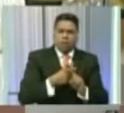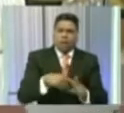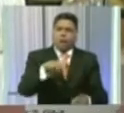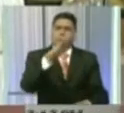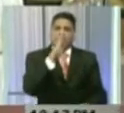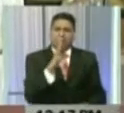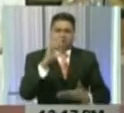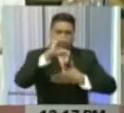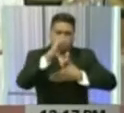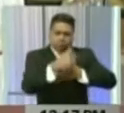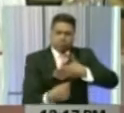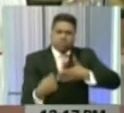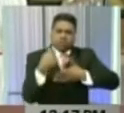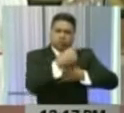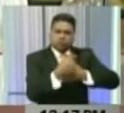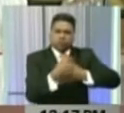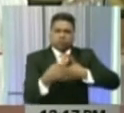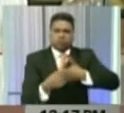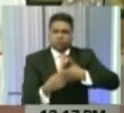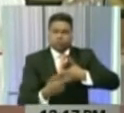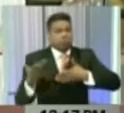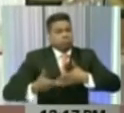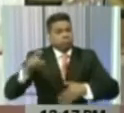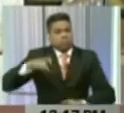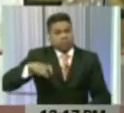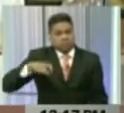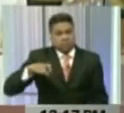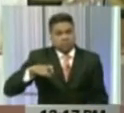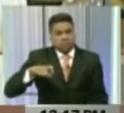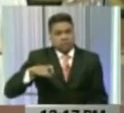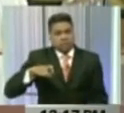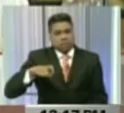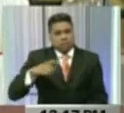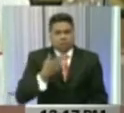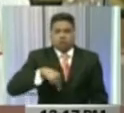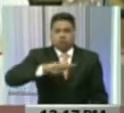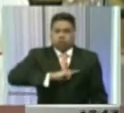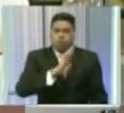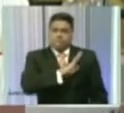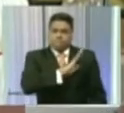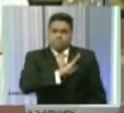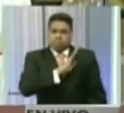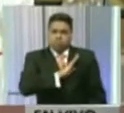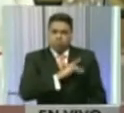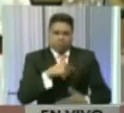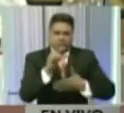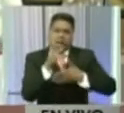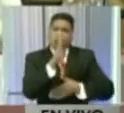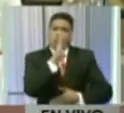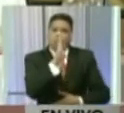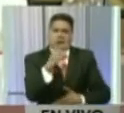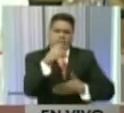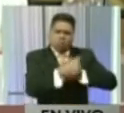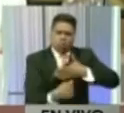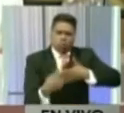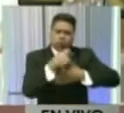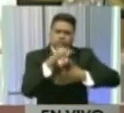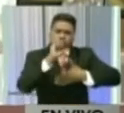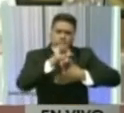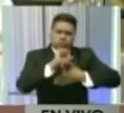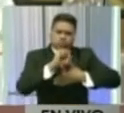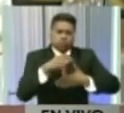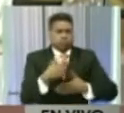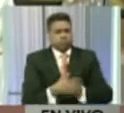planteó, ¿verdad?, la necesidad de que tengamos nuestro propio Banco del Sur, nuestro propio fondo